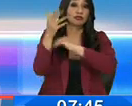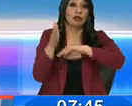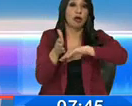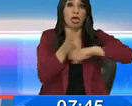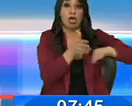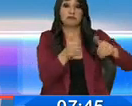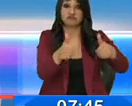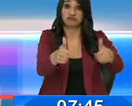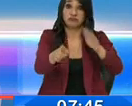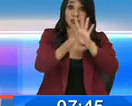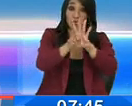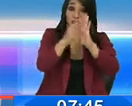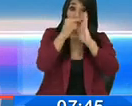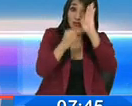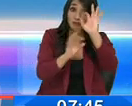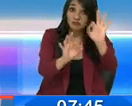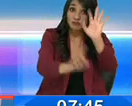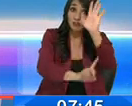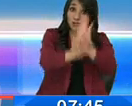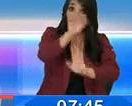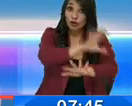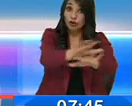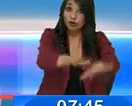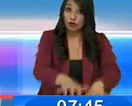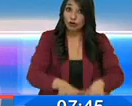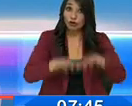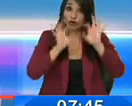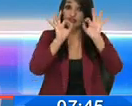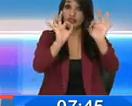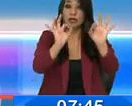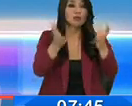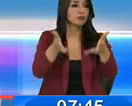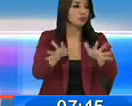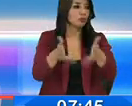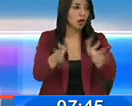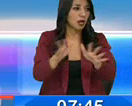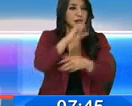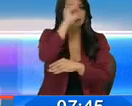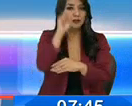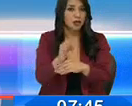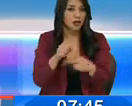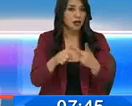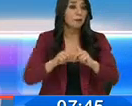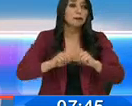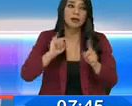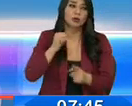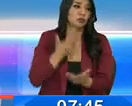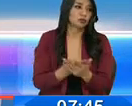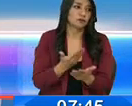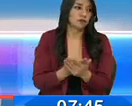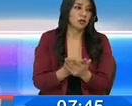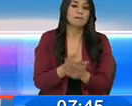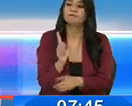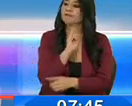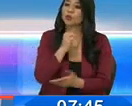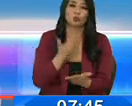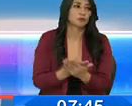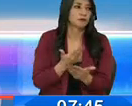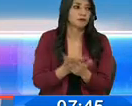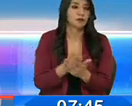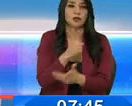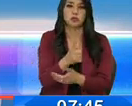buenas políticas de desarrollo para todo lo que es el sector agrícola de la sierra, pero eso no justifica bajo ningún punto de vista